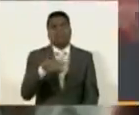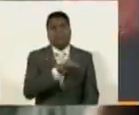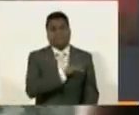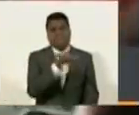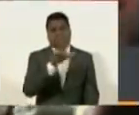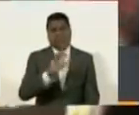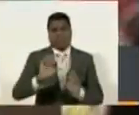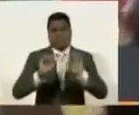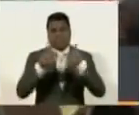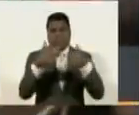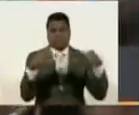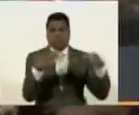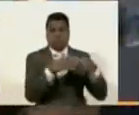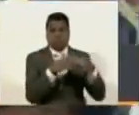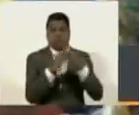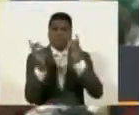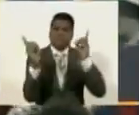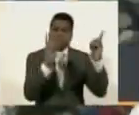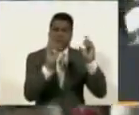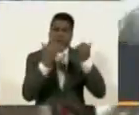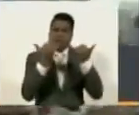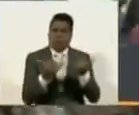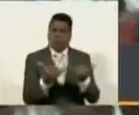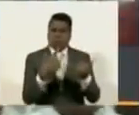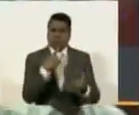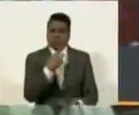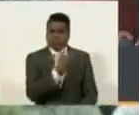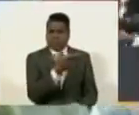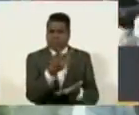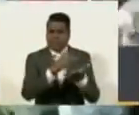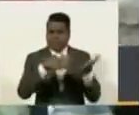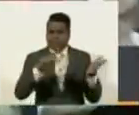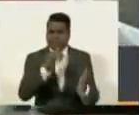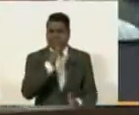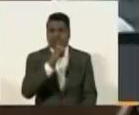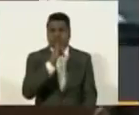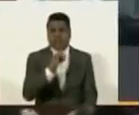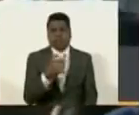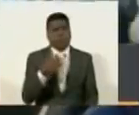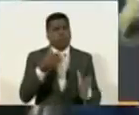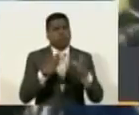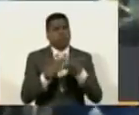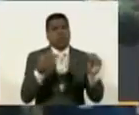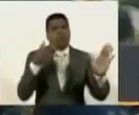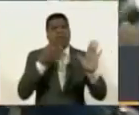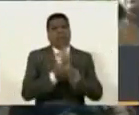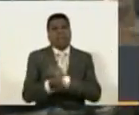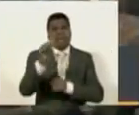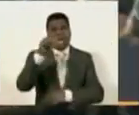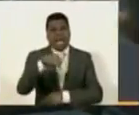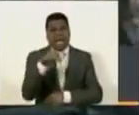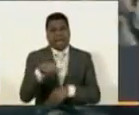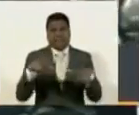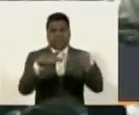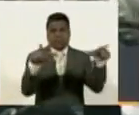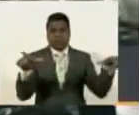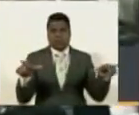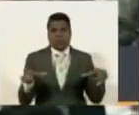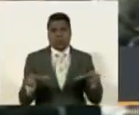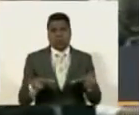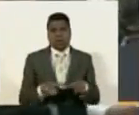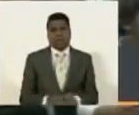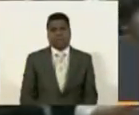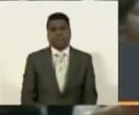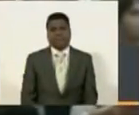dar inicio a este gran debate. De inmediato vamos a dejarlo con parte de lo que ocurre acá en esta sala plenaria.